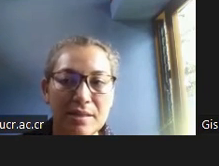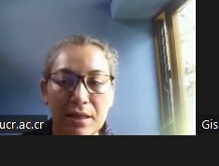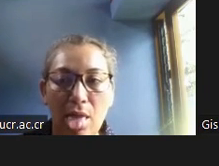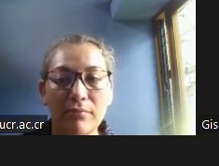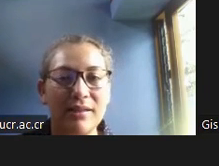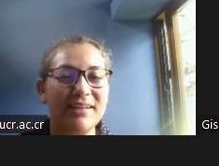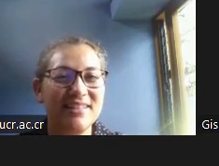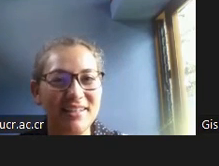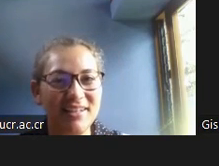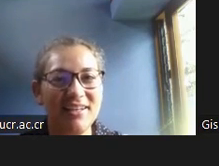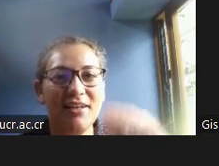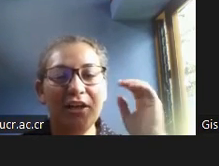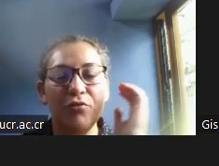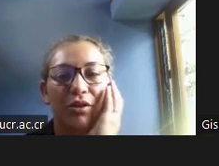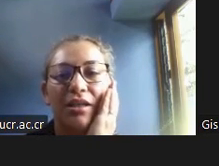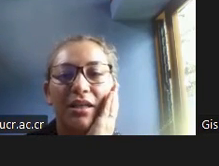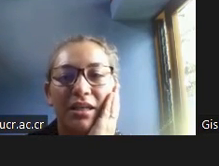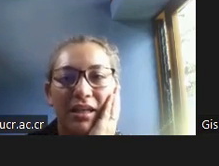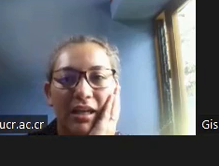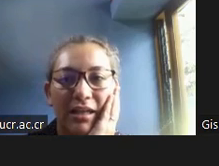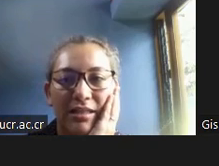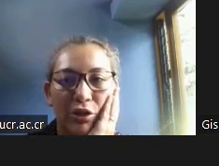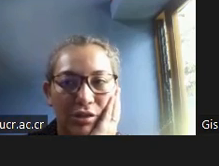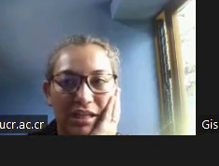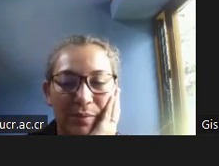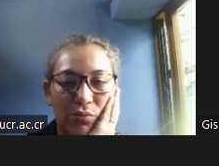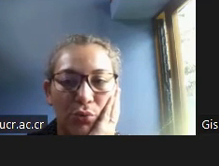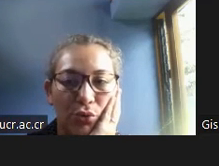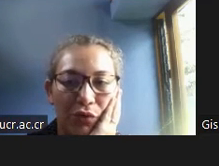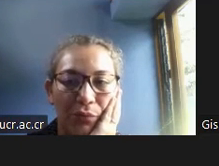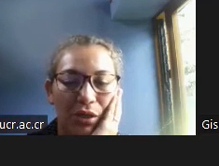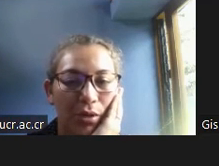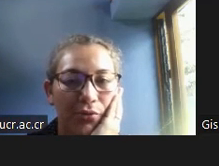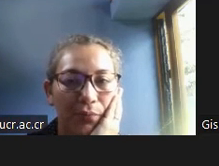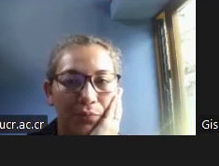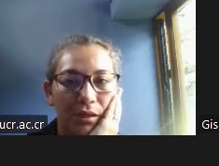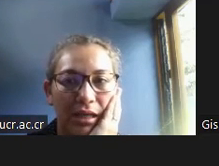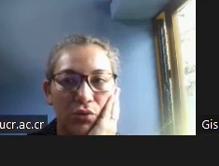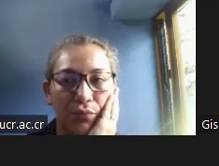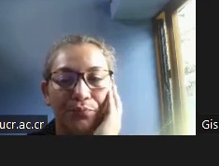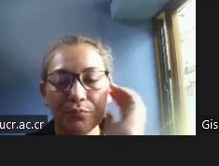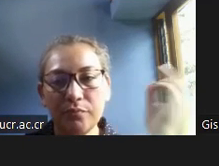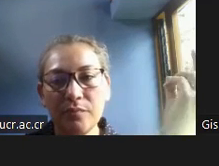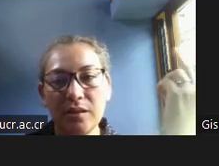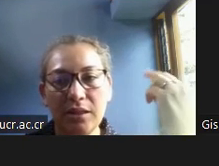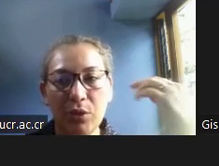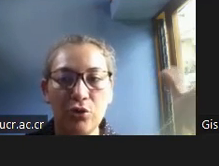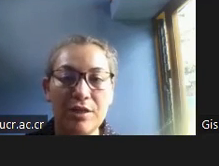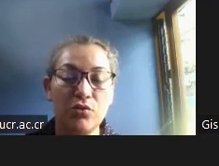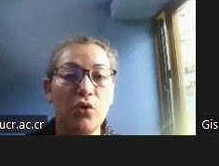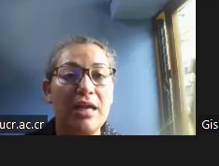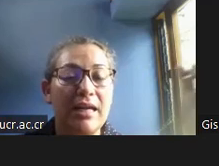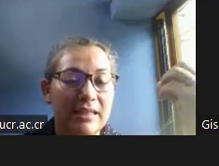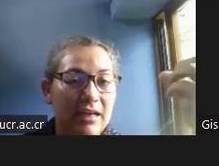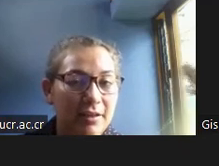pude accederla en el Classroom, yo se las paso por correo, ¿de acuerdo? Eso. Y